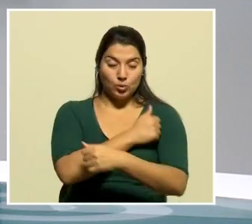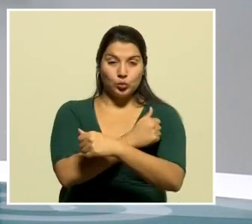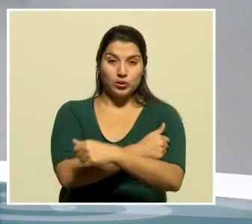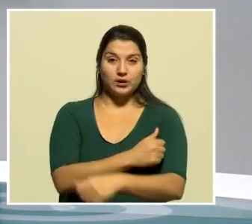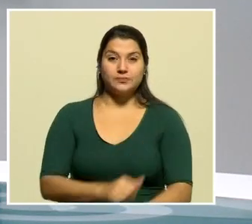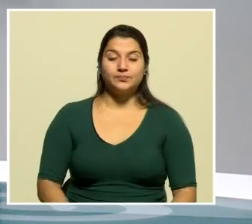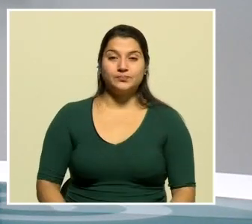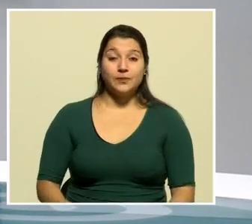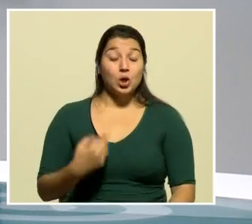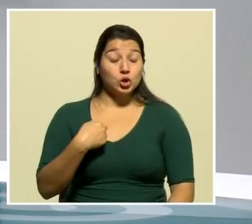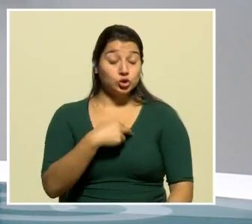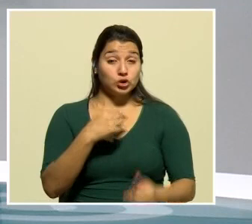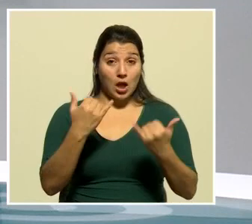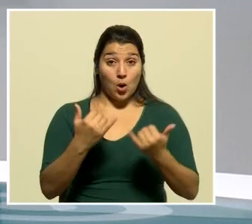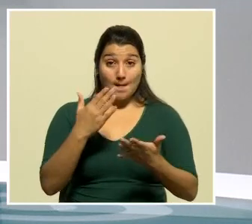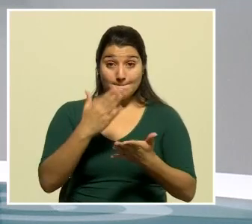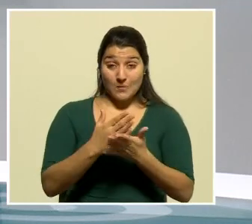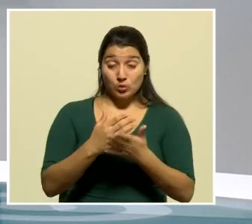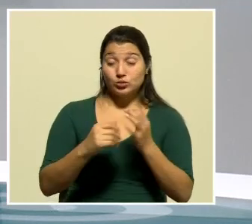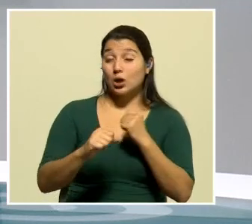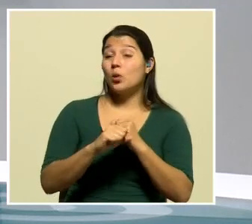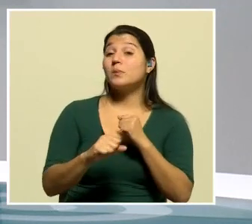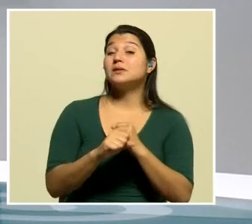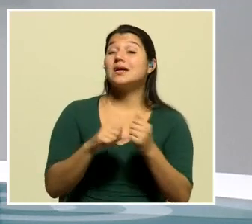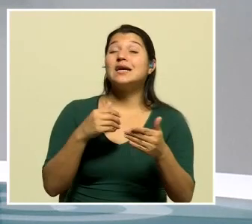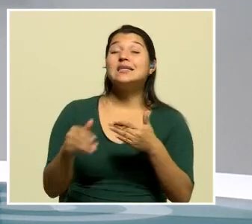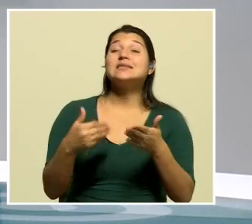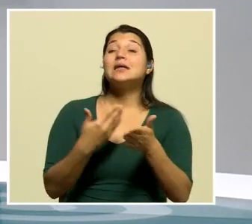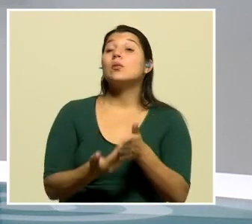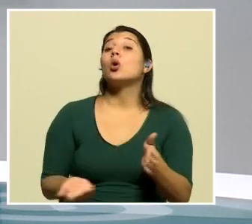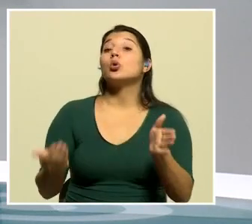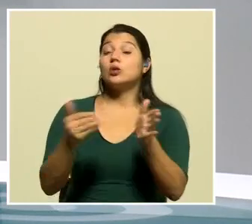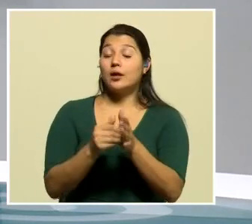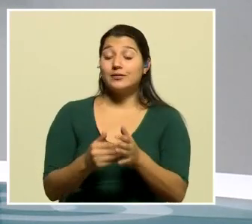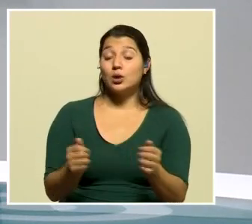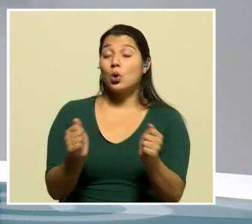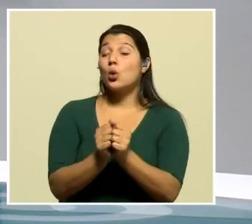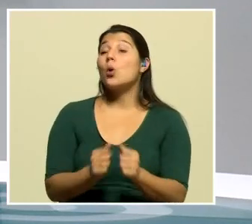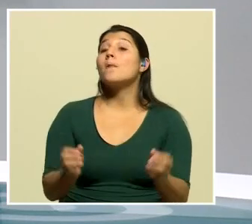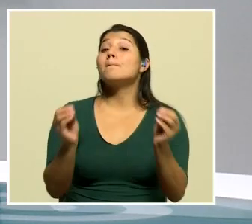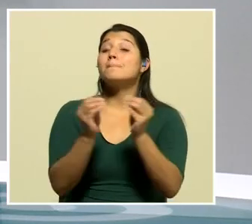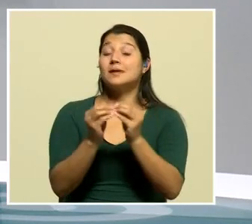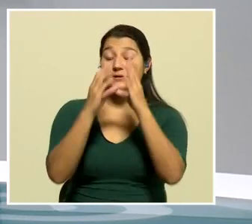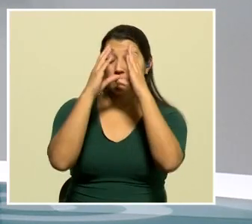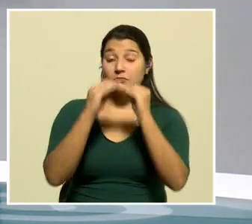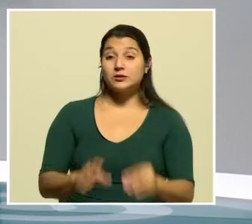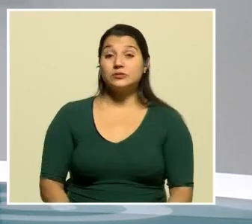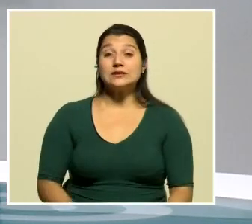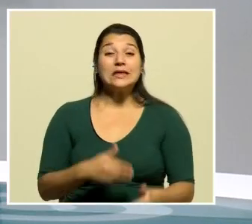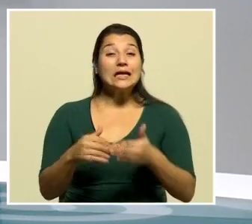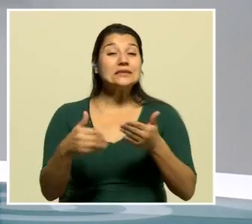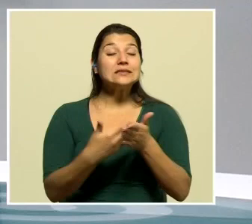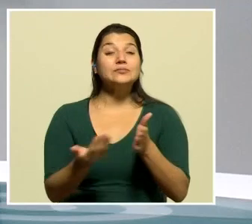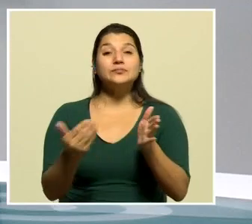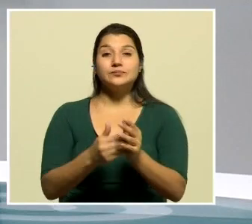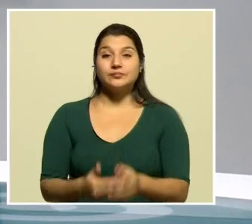autoridades. Nos vamos a una pausa comercial y enseguida venimos con más información. Ya